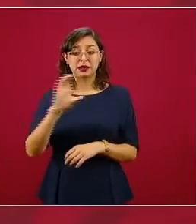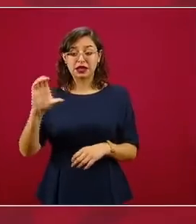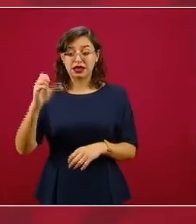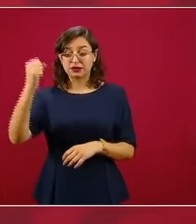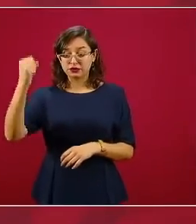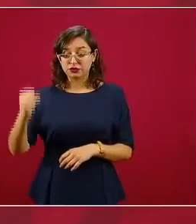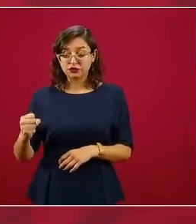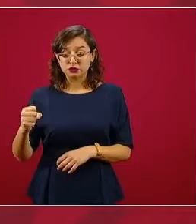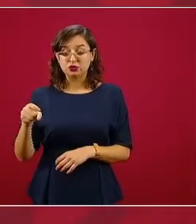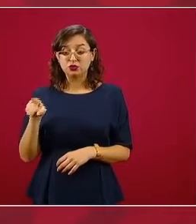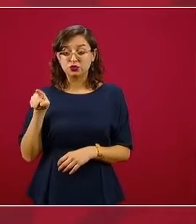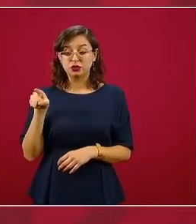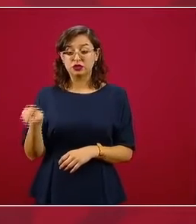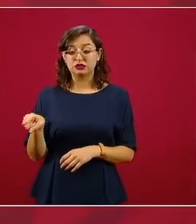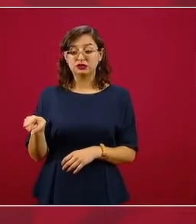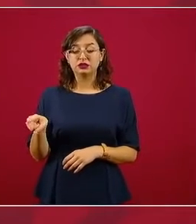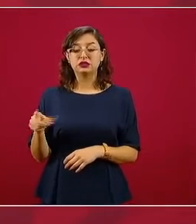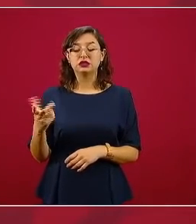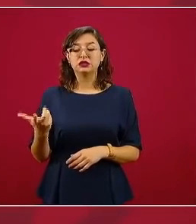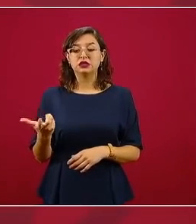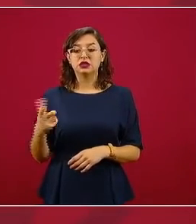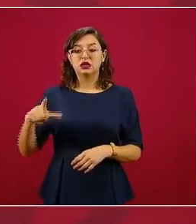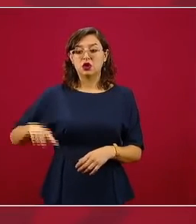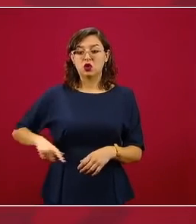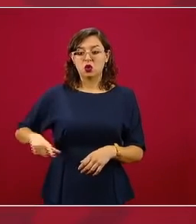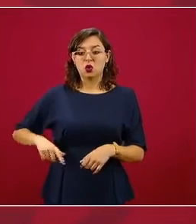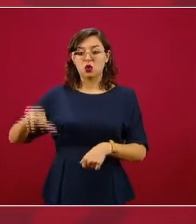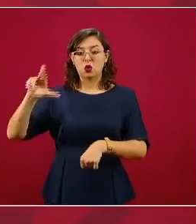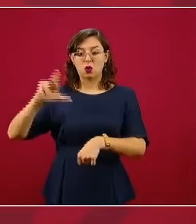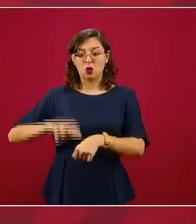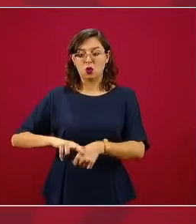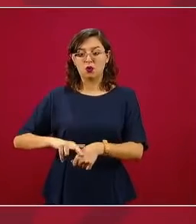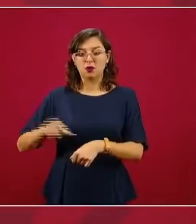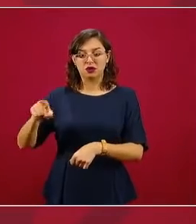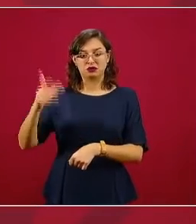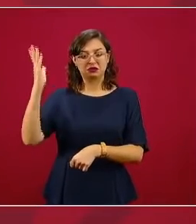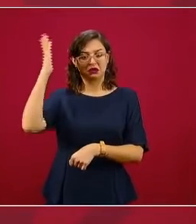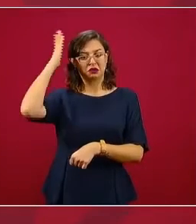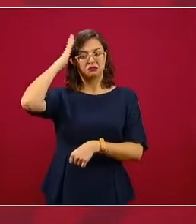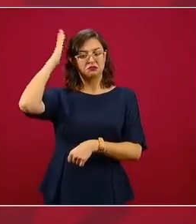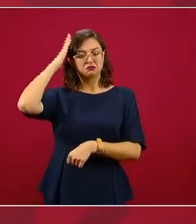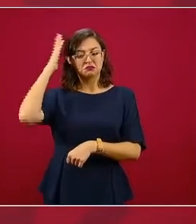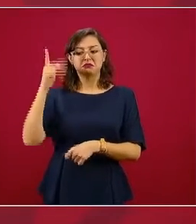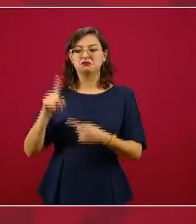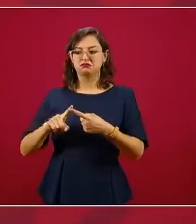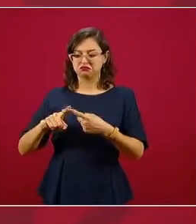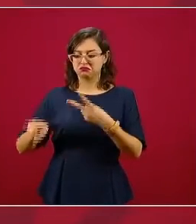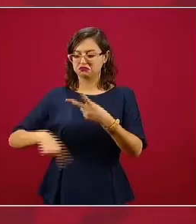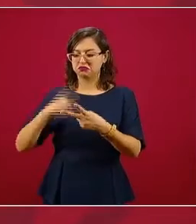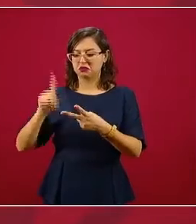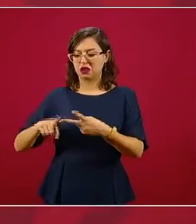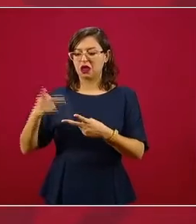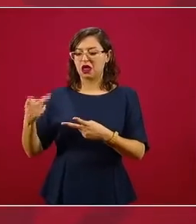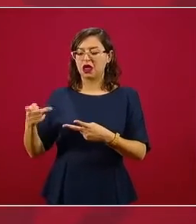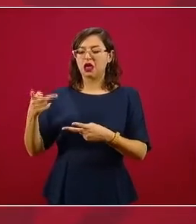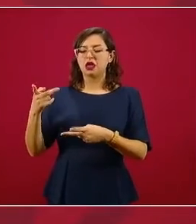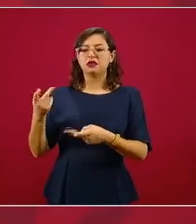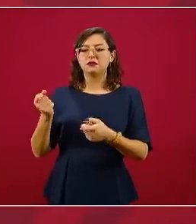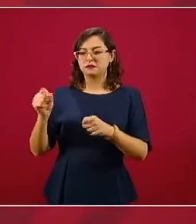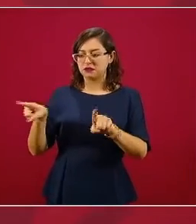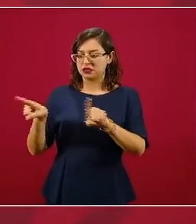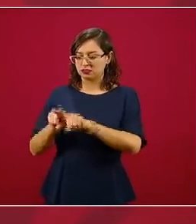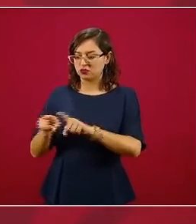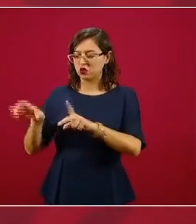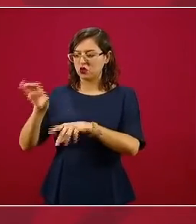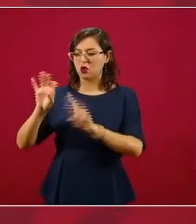una extraordinaria coordinación con el gobernador del estado, con el titular de Protección Civil. Está instalado el consejo ya para